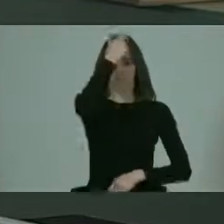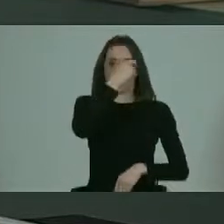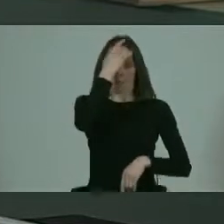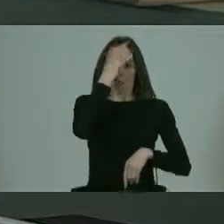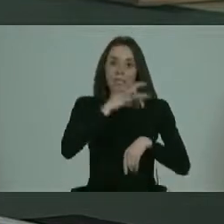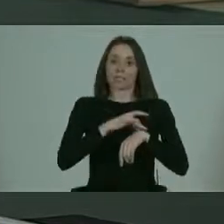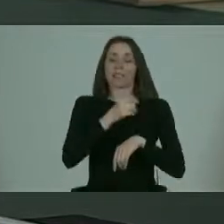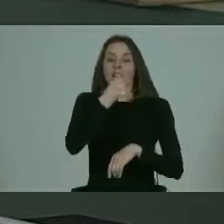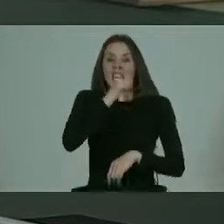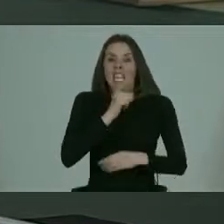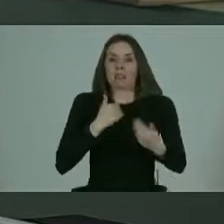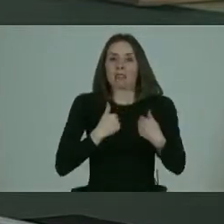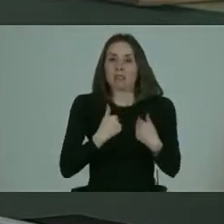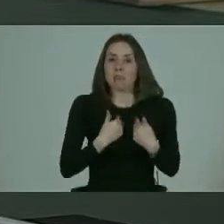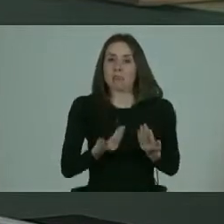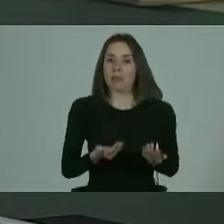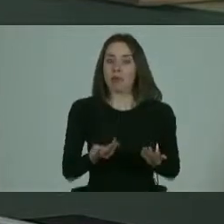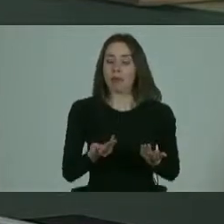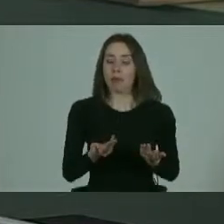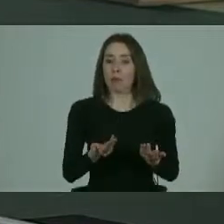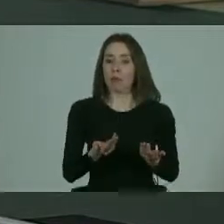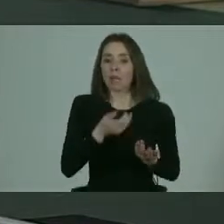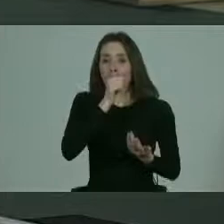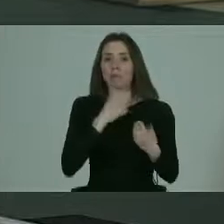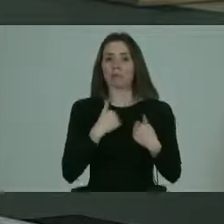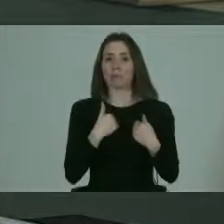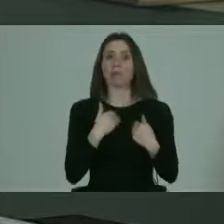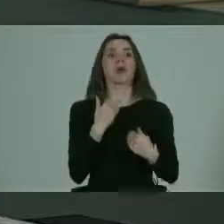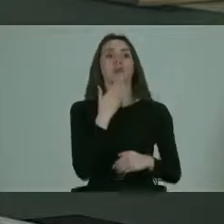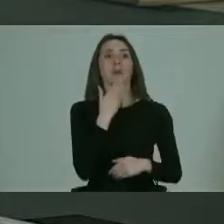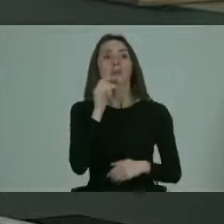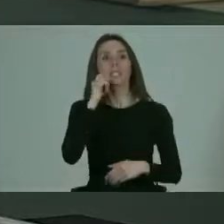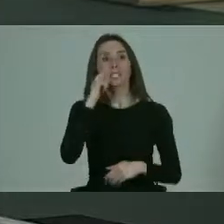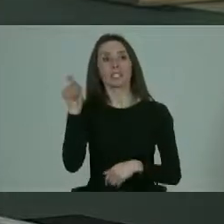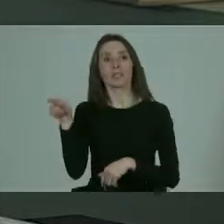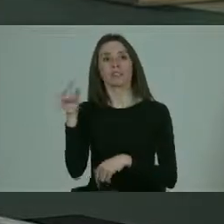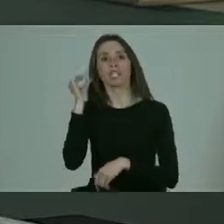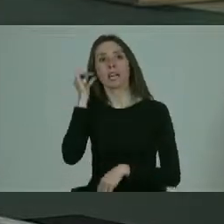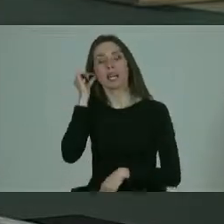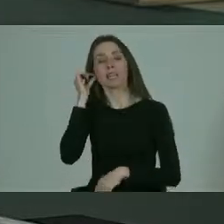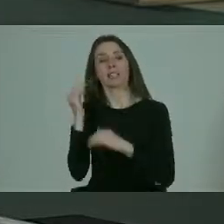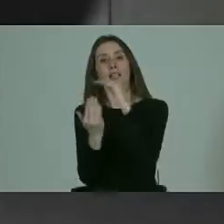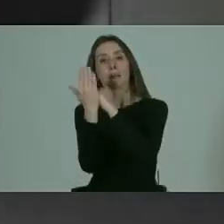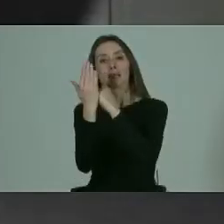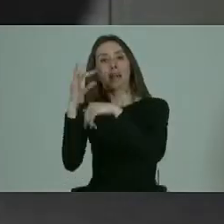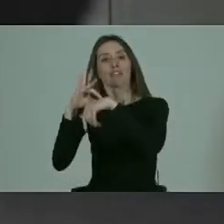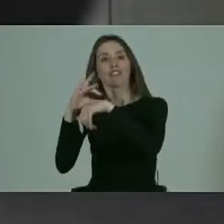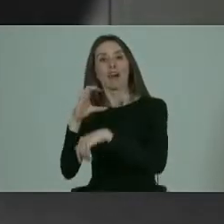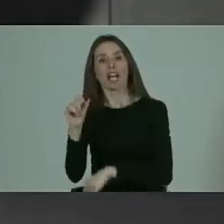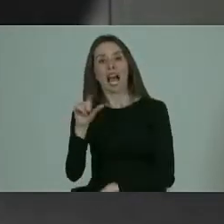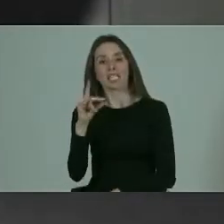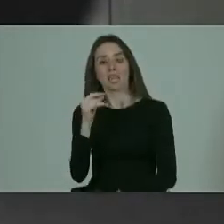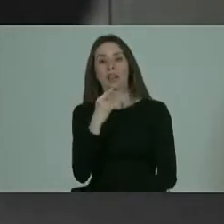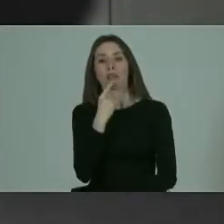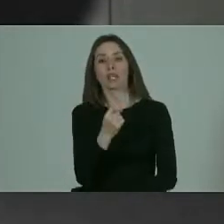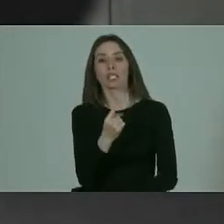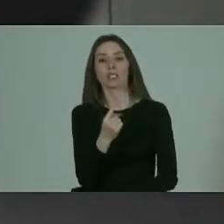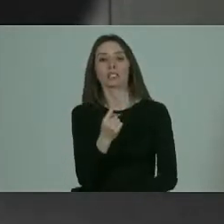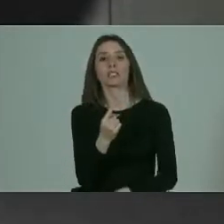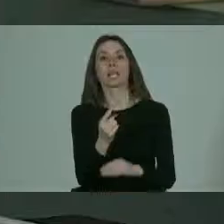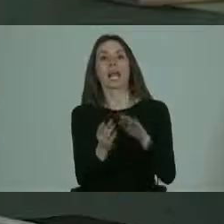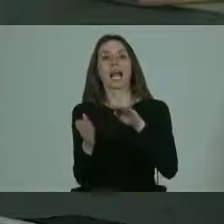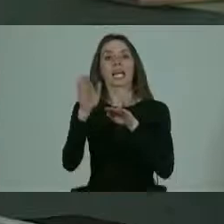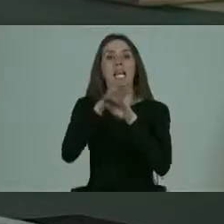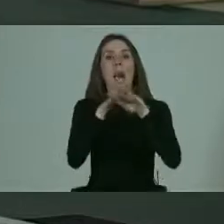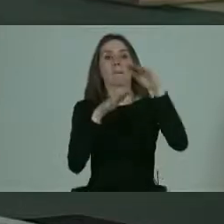intimidad a la intimidad podría clasificarlo también como decía la doctora casado esta mañana como la vulnerabilidad por capas